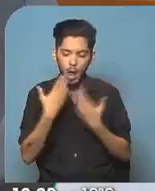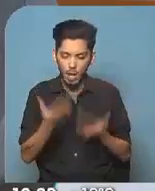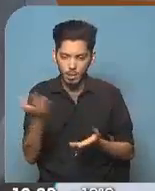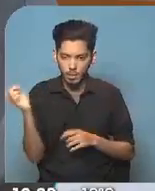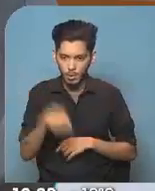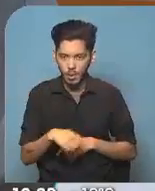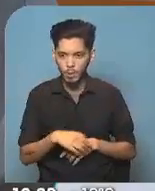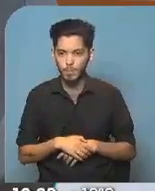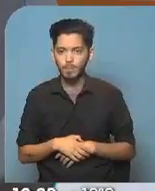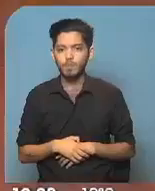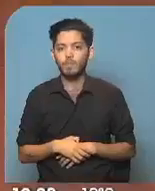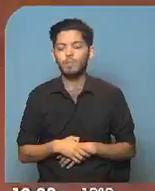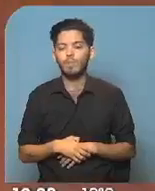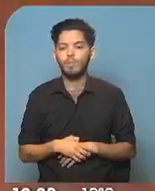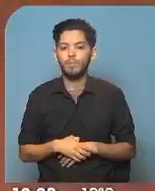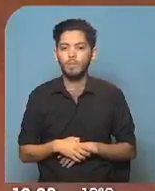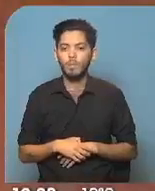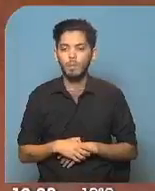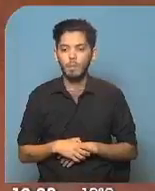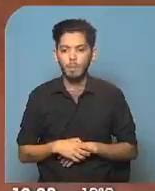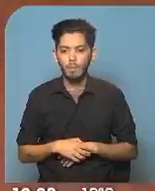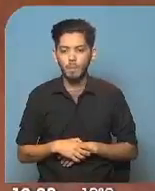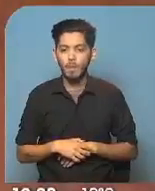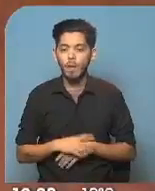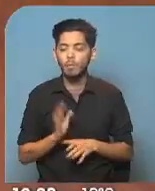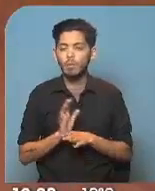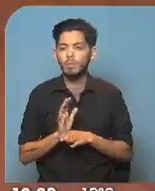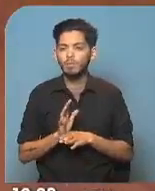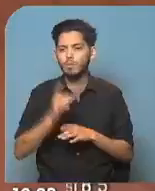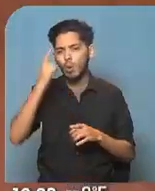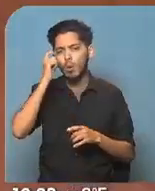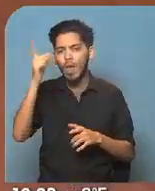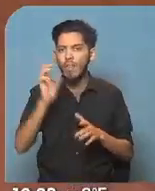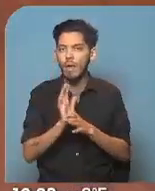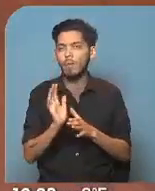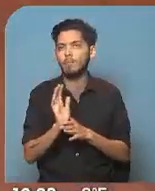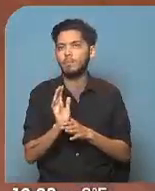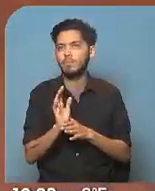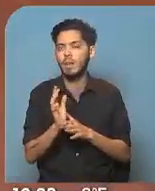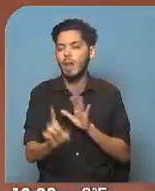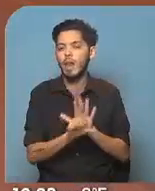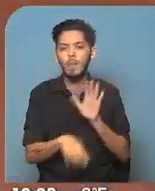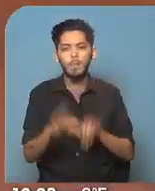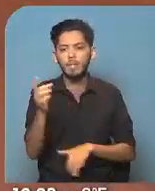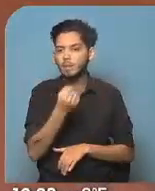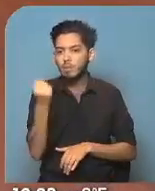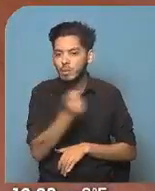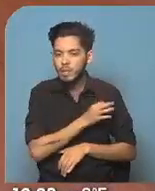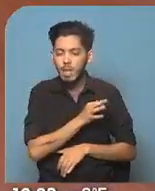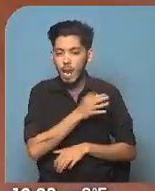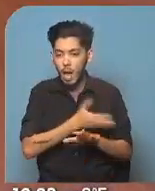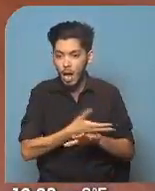que y que era un paradigma que por ahí por ahí podía hacer la ley más importante del año